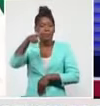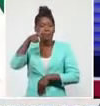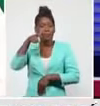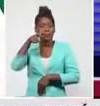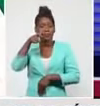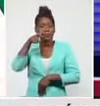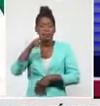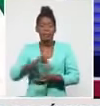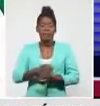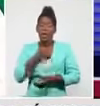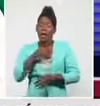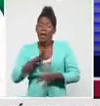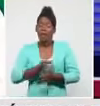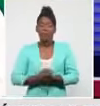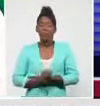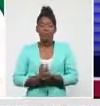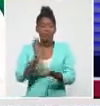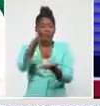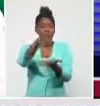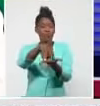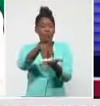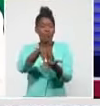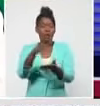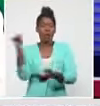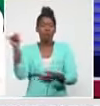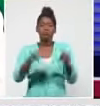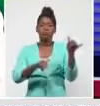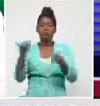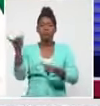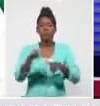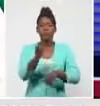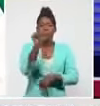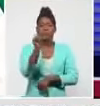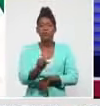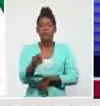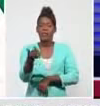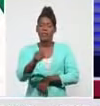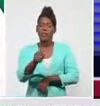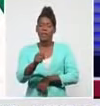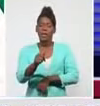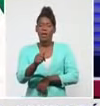viajeros que le han arribado y algunos un poco más.